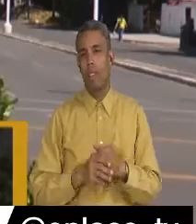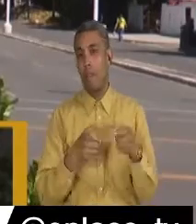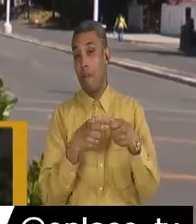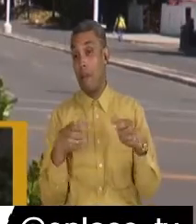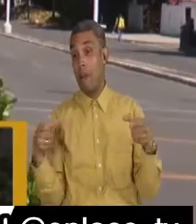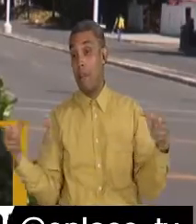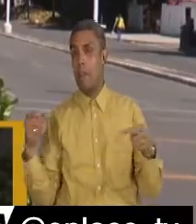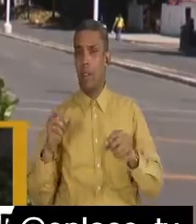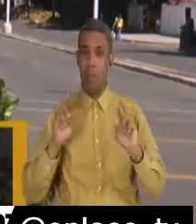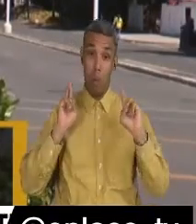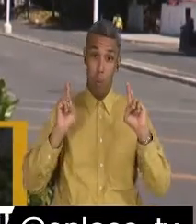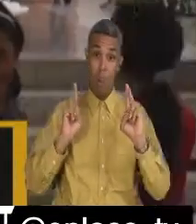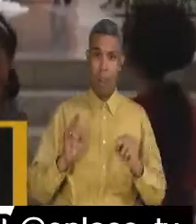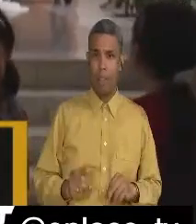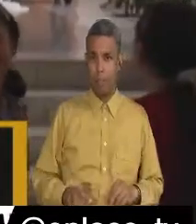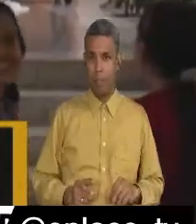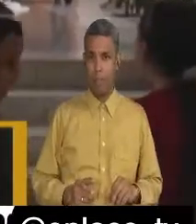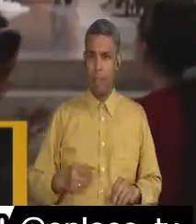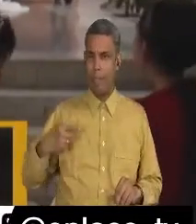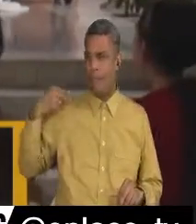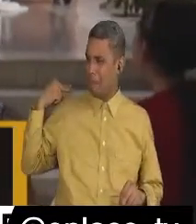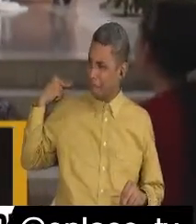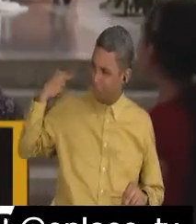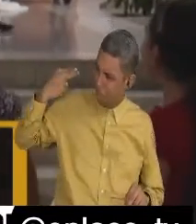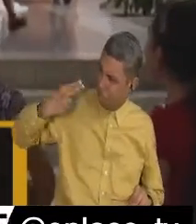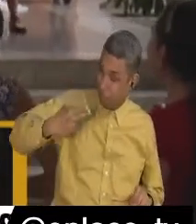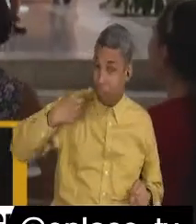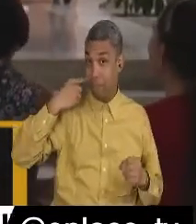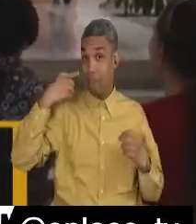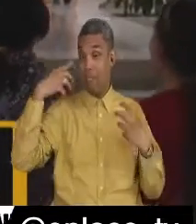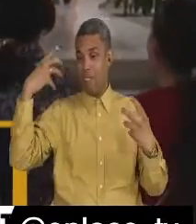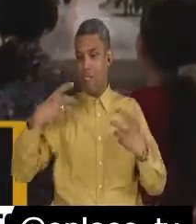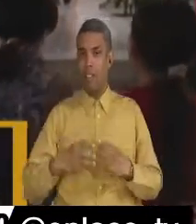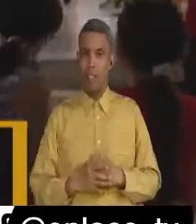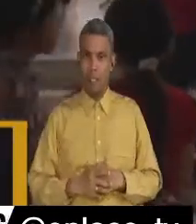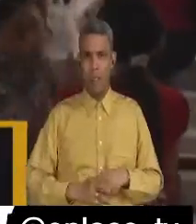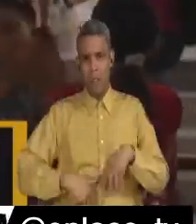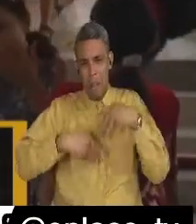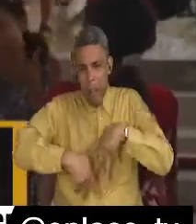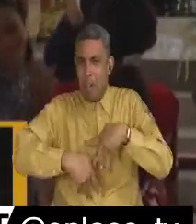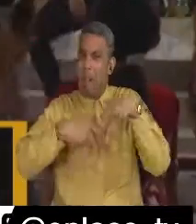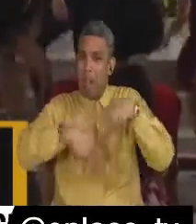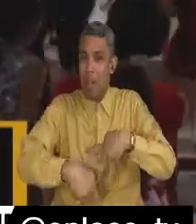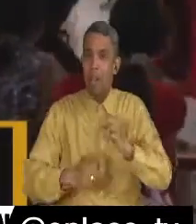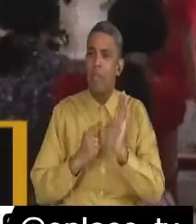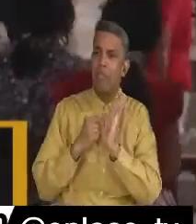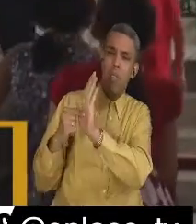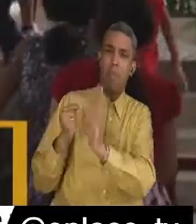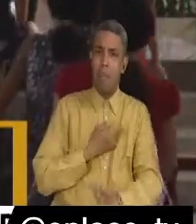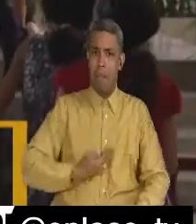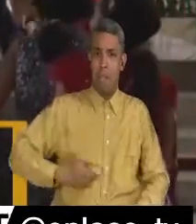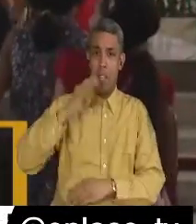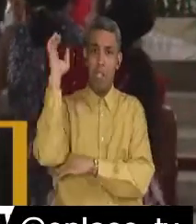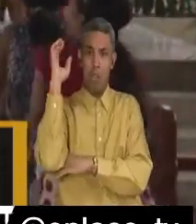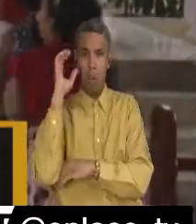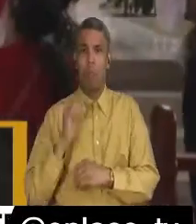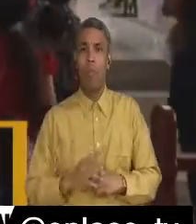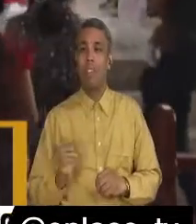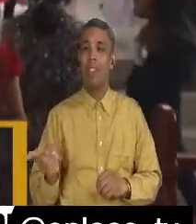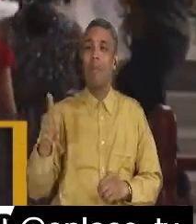movilización histórica. Queremos hacer una gran movilización, mandarle un gran mensaje al gobierno nacional y a Ecopetrol que